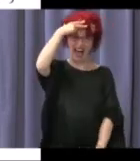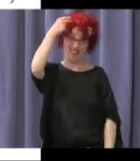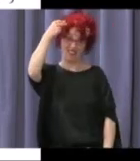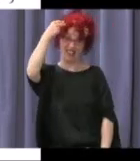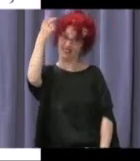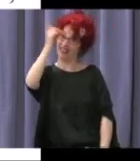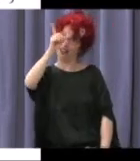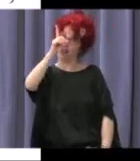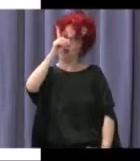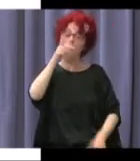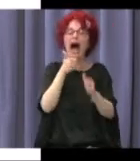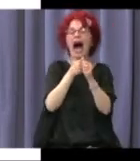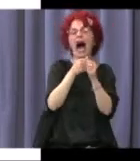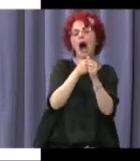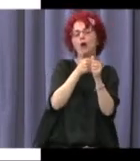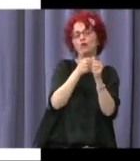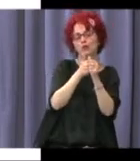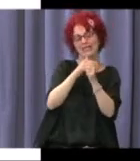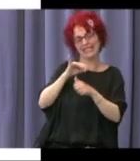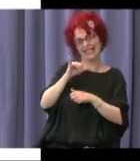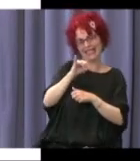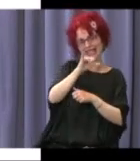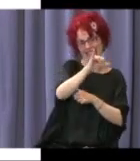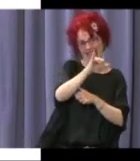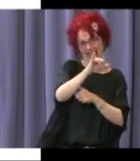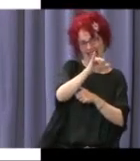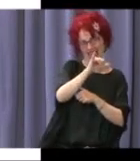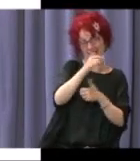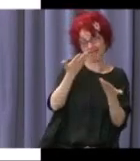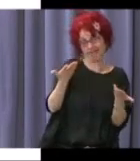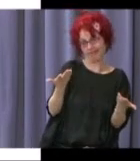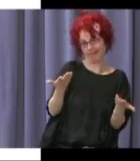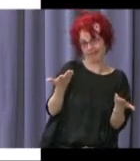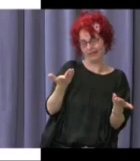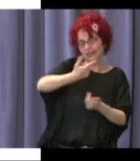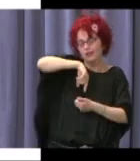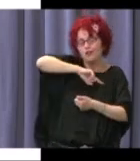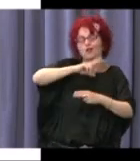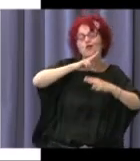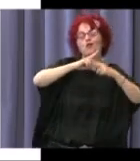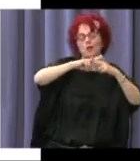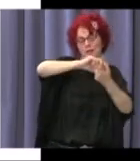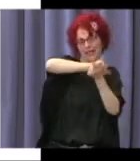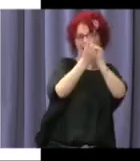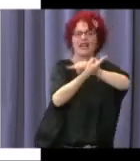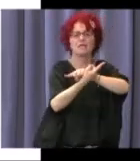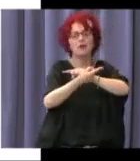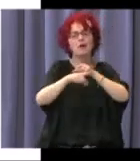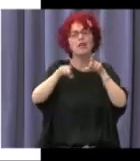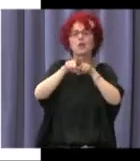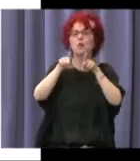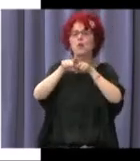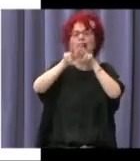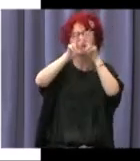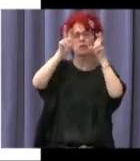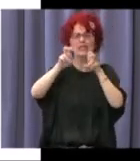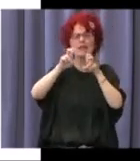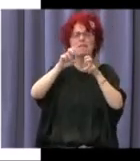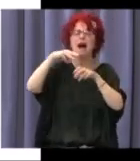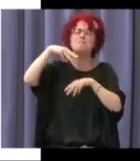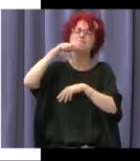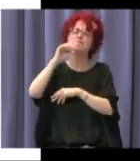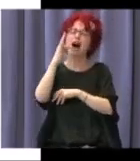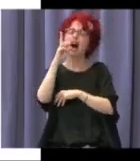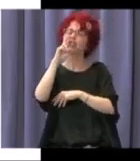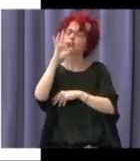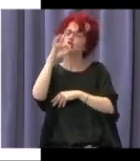se normaliza el azafato y ya aparece en el diccionario azafato. Igual ha pasado con matrona, igual ha pasado con comadrona. Profesiones